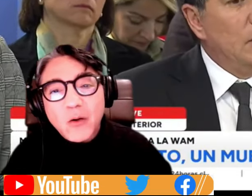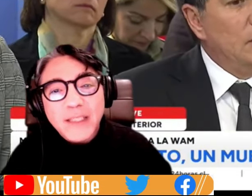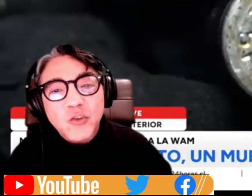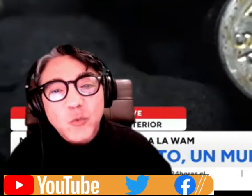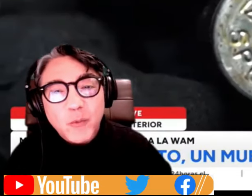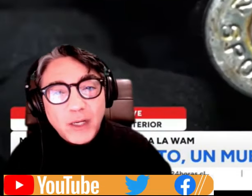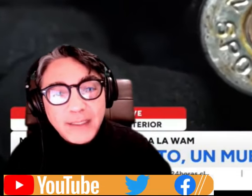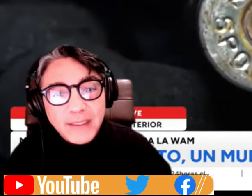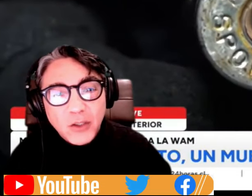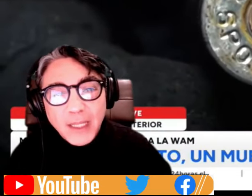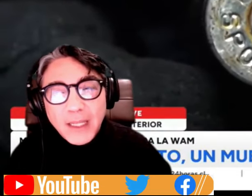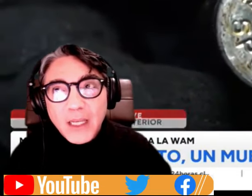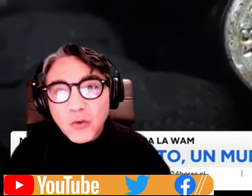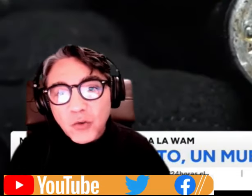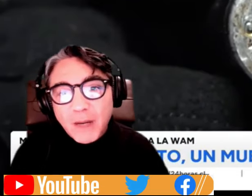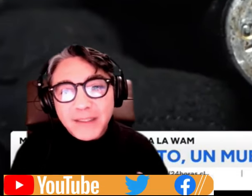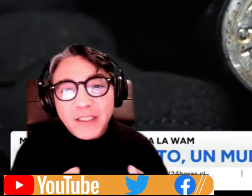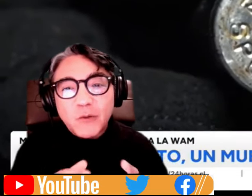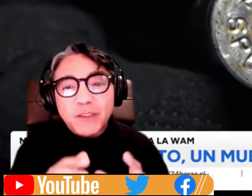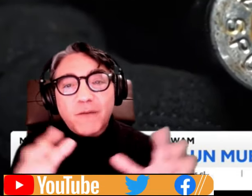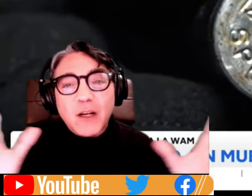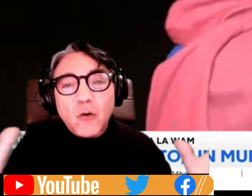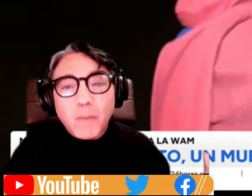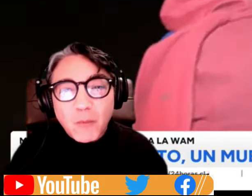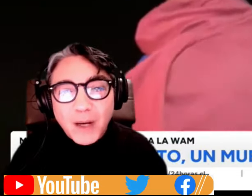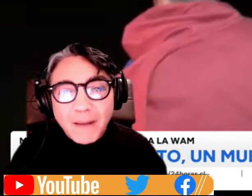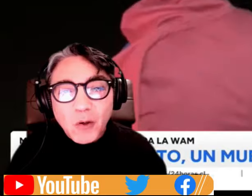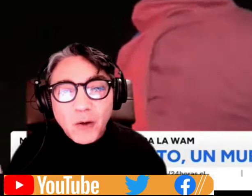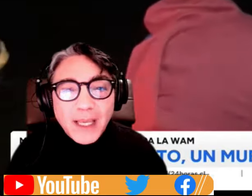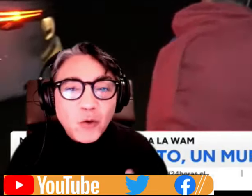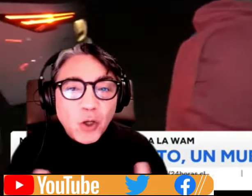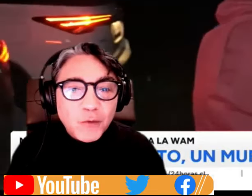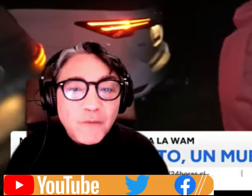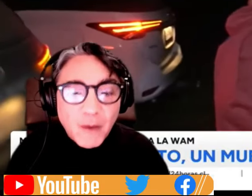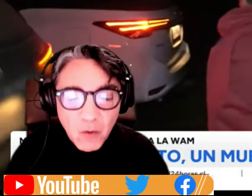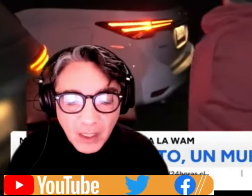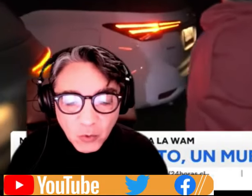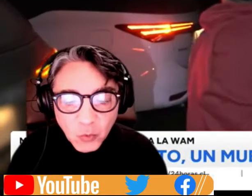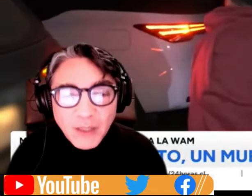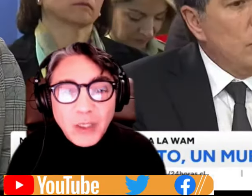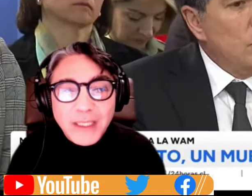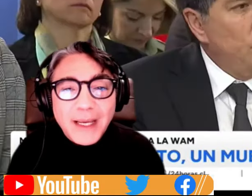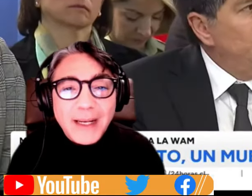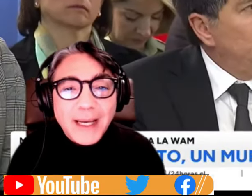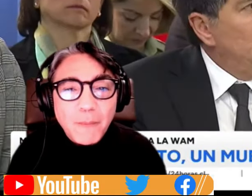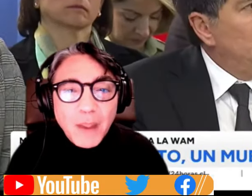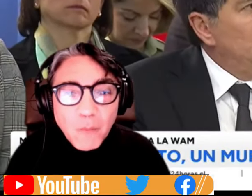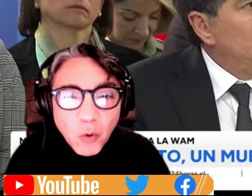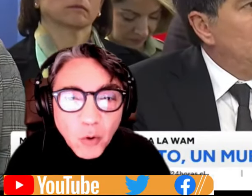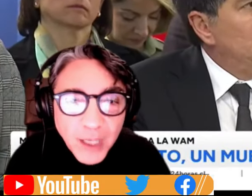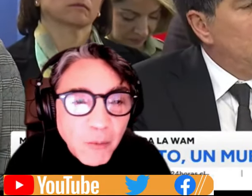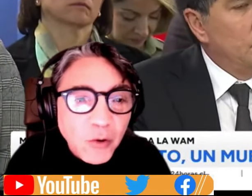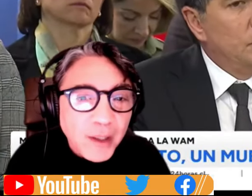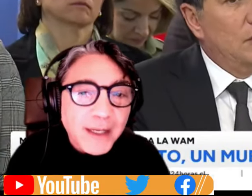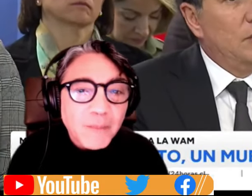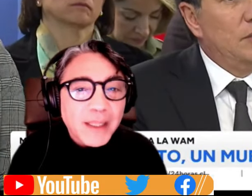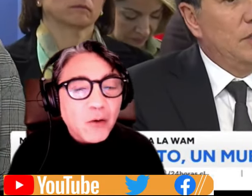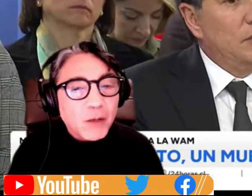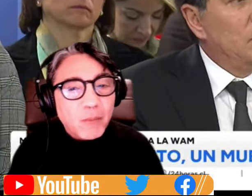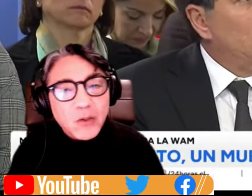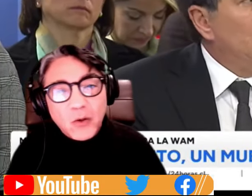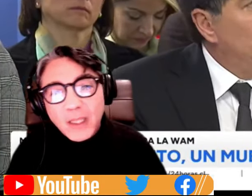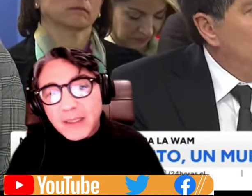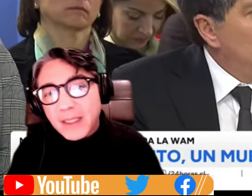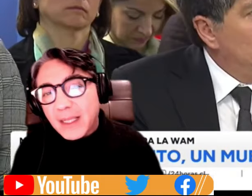los límites de lo que hace su propia organización y no son capaces de observar en un plano más amplio esto que observamos en la conducta política de la cam podríamos